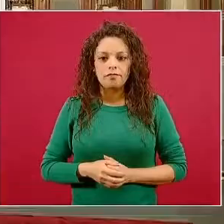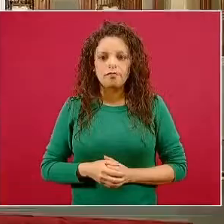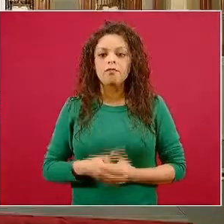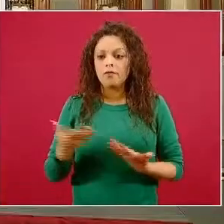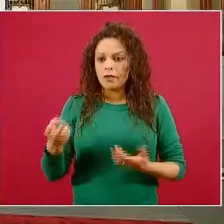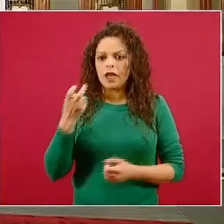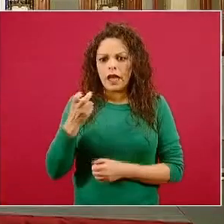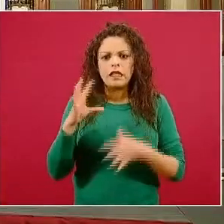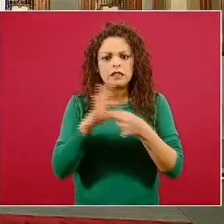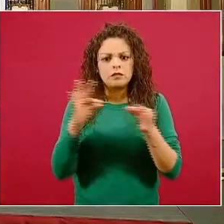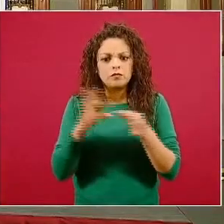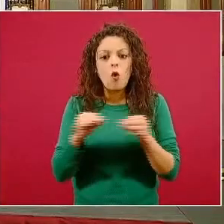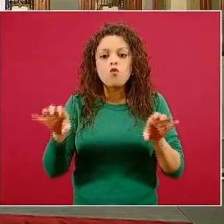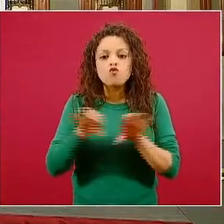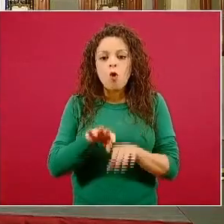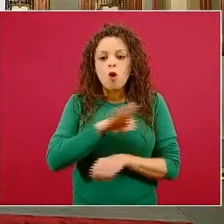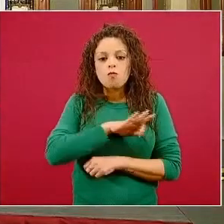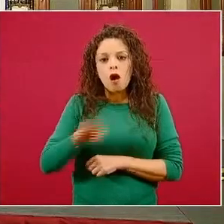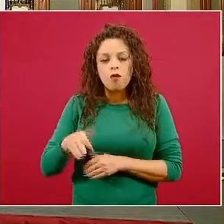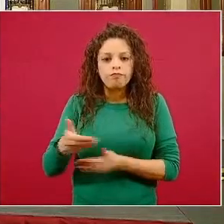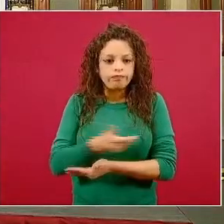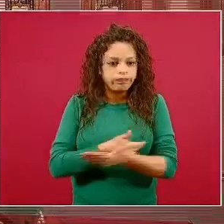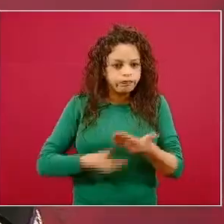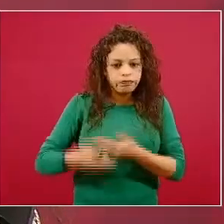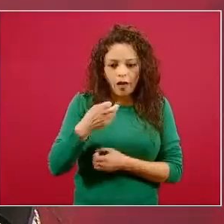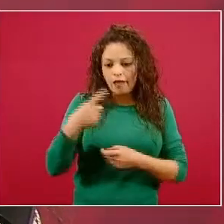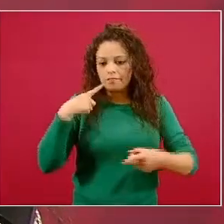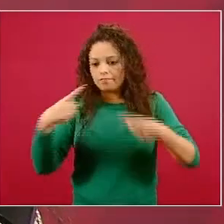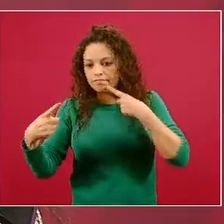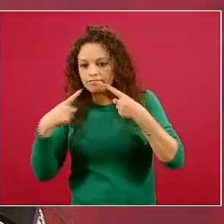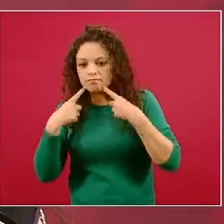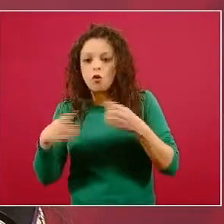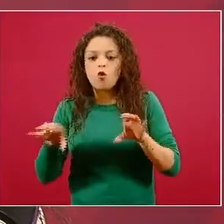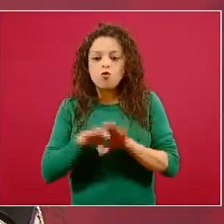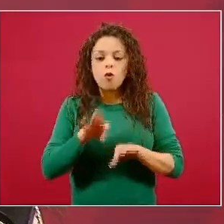cómo conciliar estas partes y de cómo empezar a tener estas